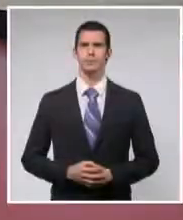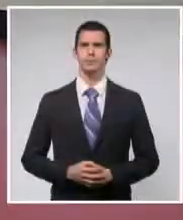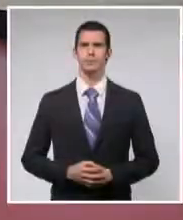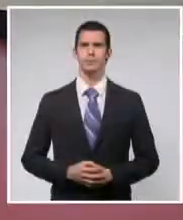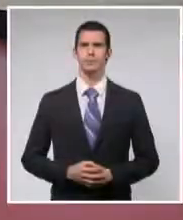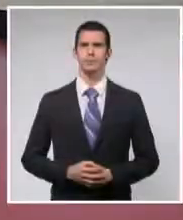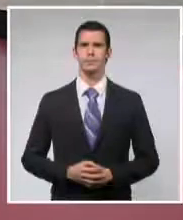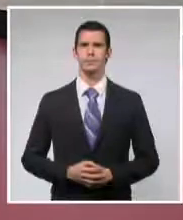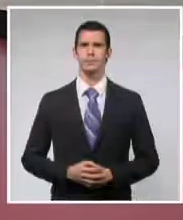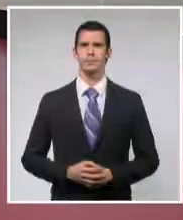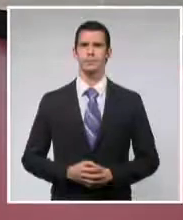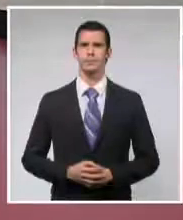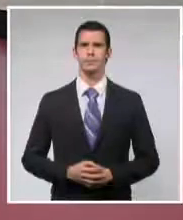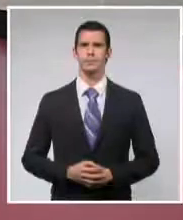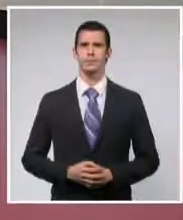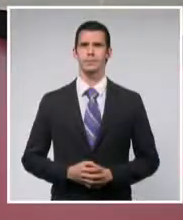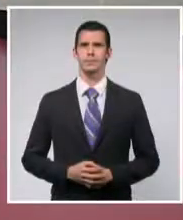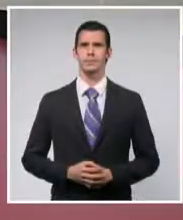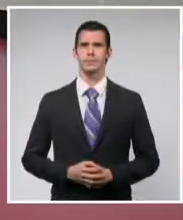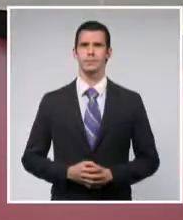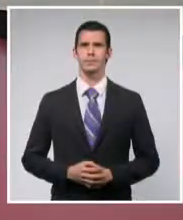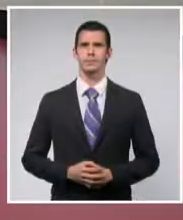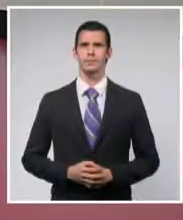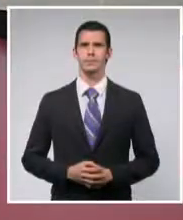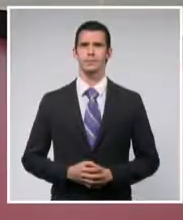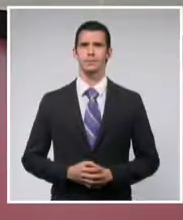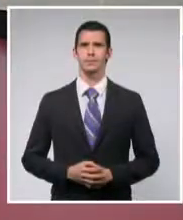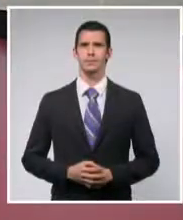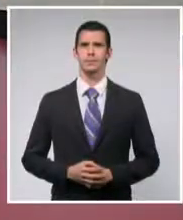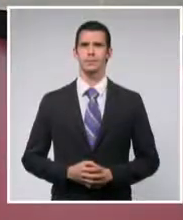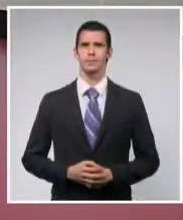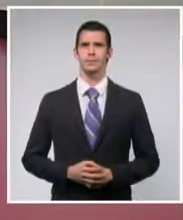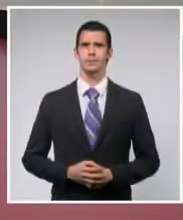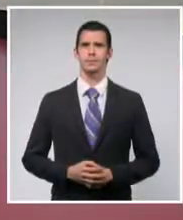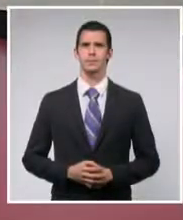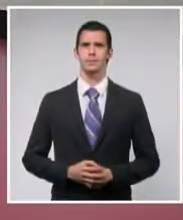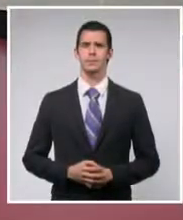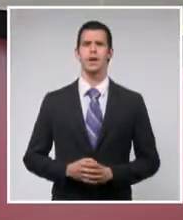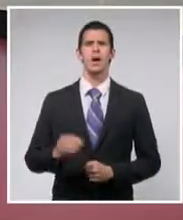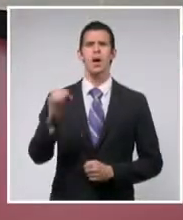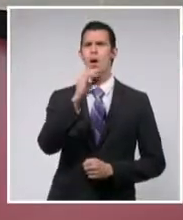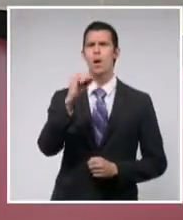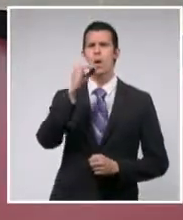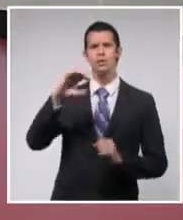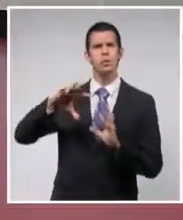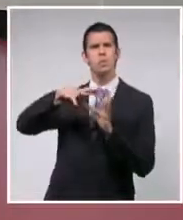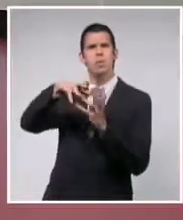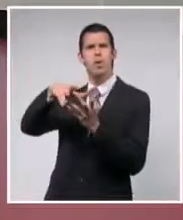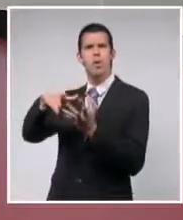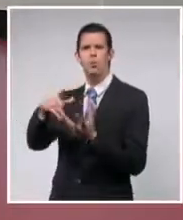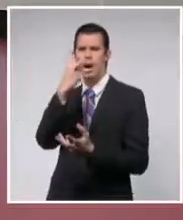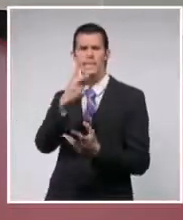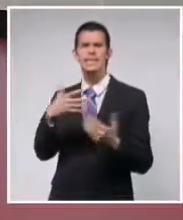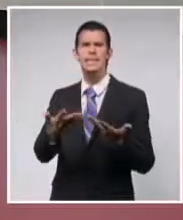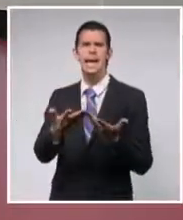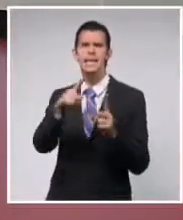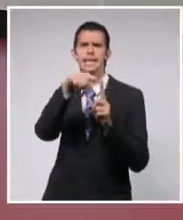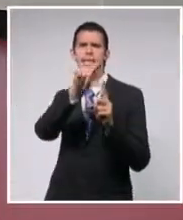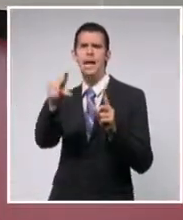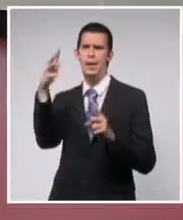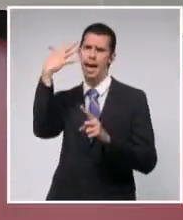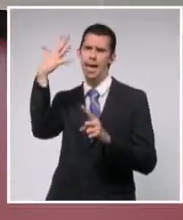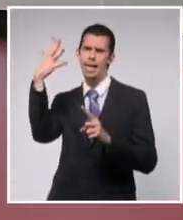la organización mundial del turismo dio a conocer recientemente que la cifra de turistas internacionales cayó drásticamente en la primera mitad